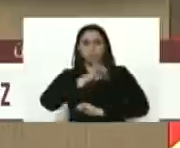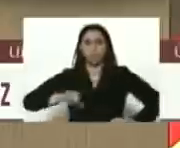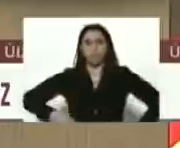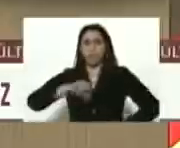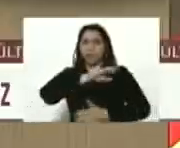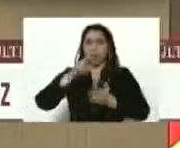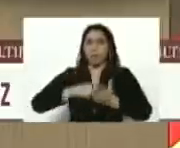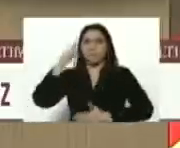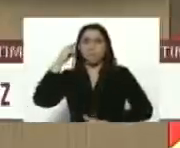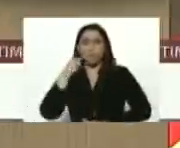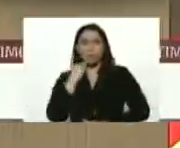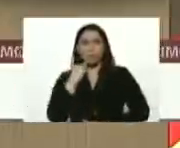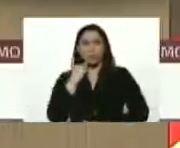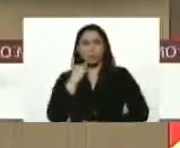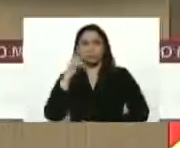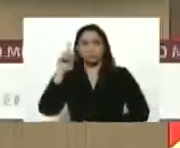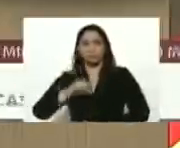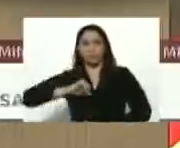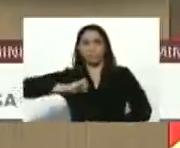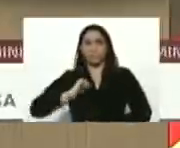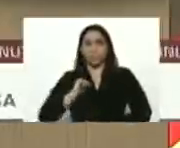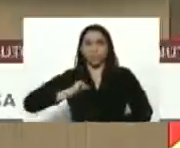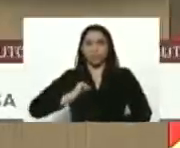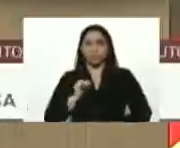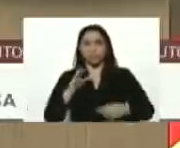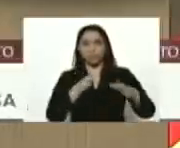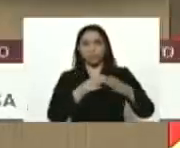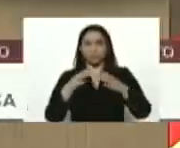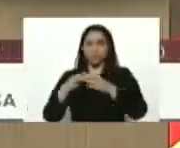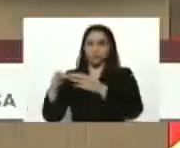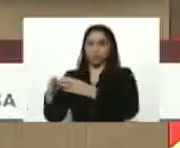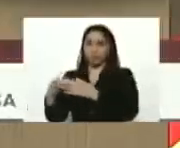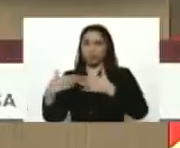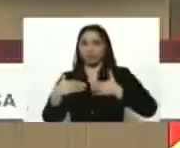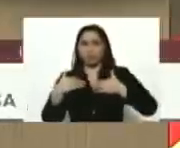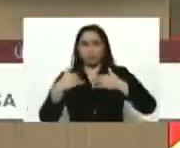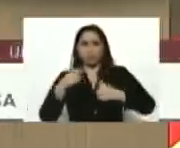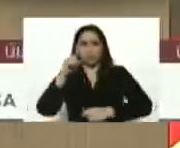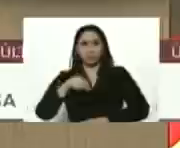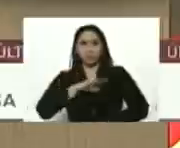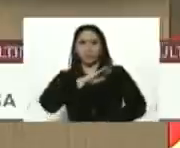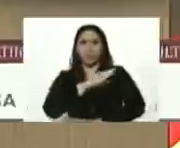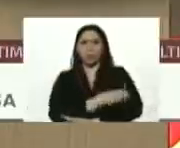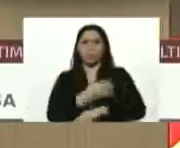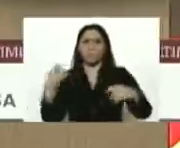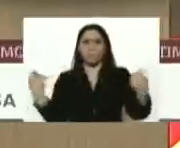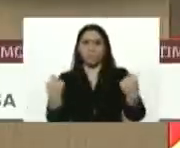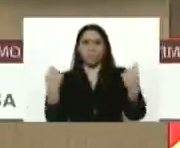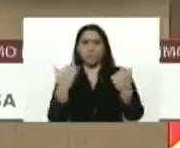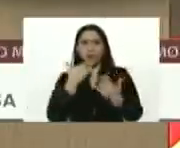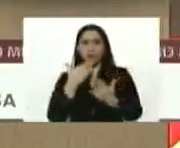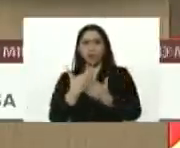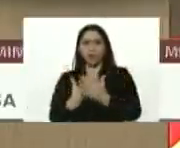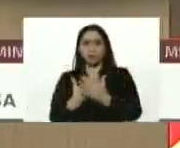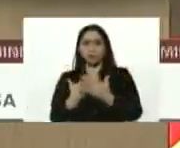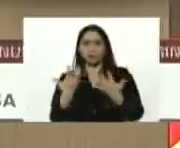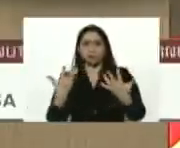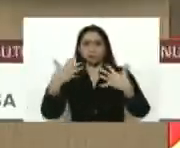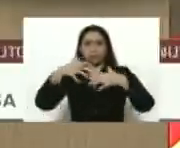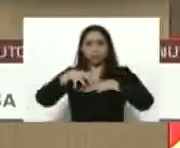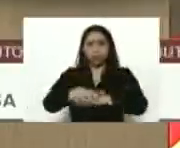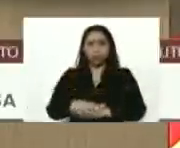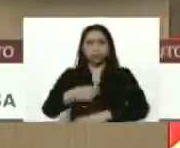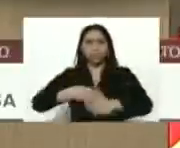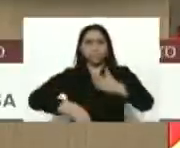Nacional Bolivariana, a la policía, a los organismos de seguridad, al Poder Popular, agradeciendo que en conjunto